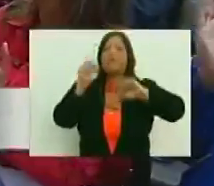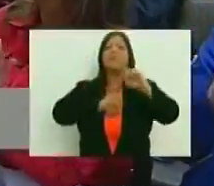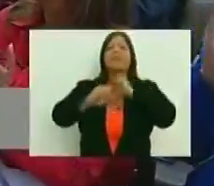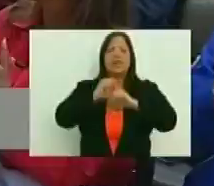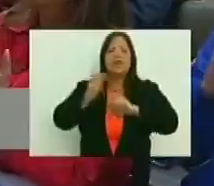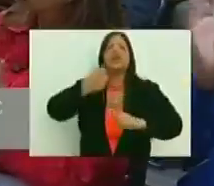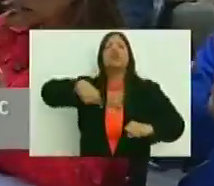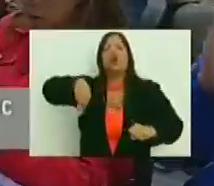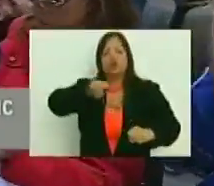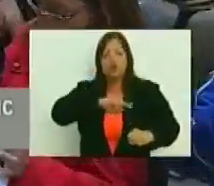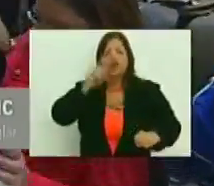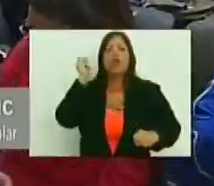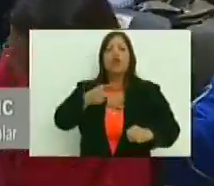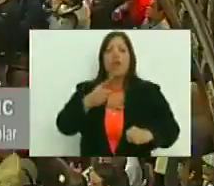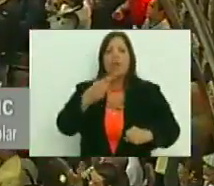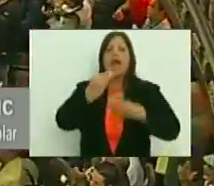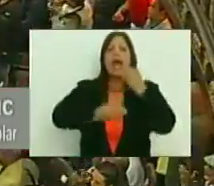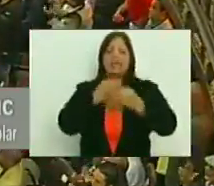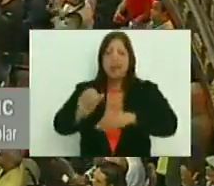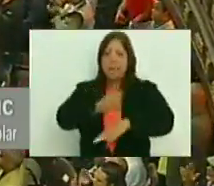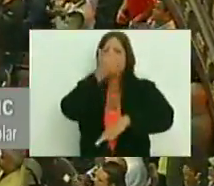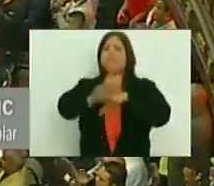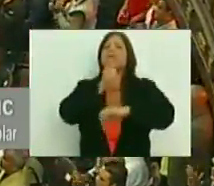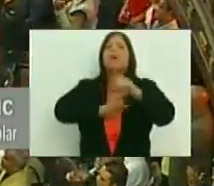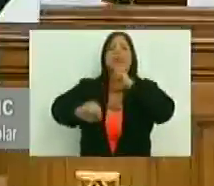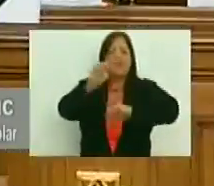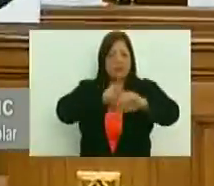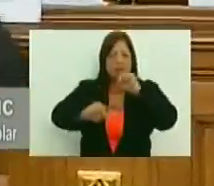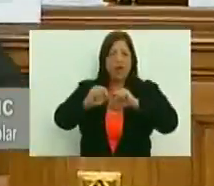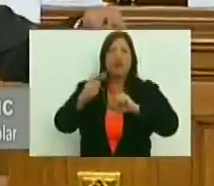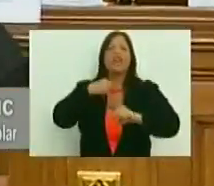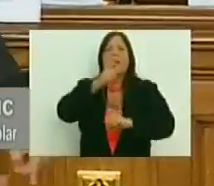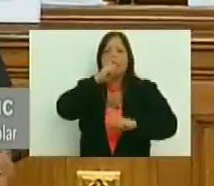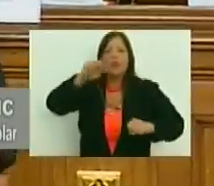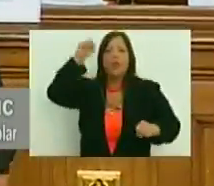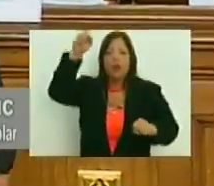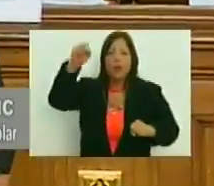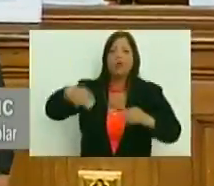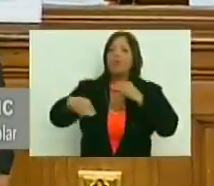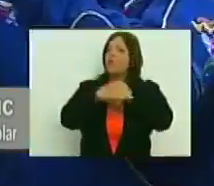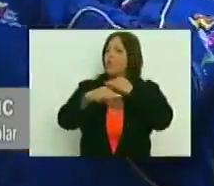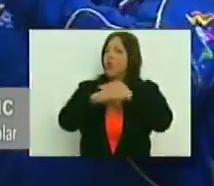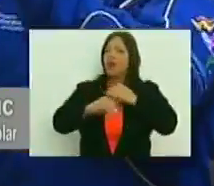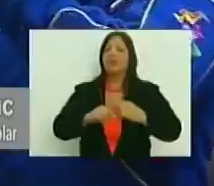y nosotros tenemos que ser los principales defensores de Nicolás Maduro Moro.